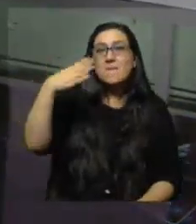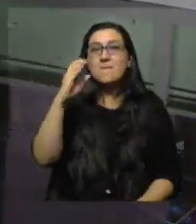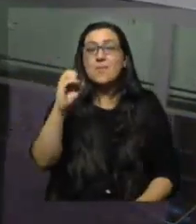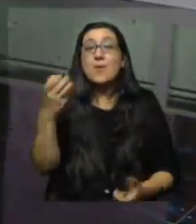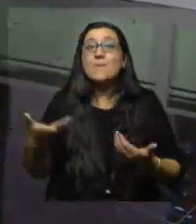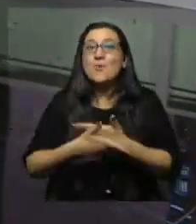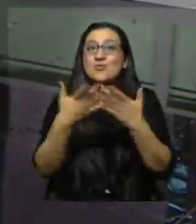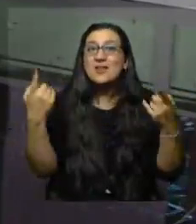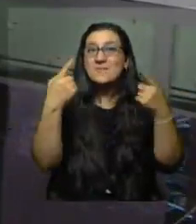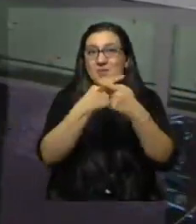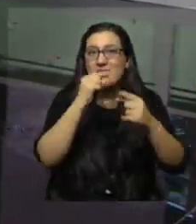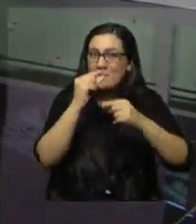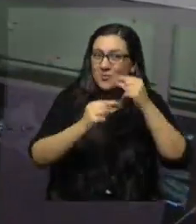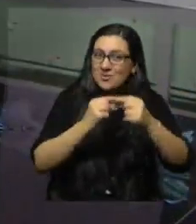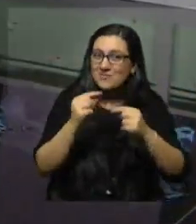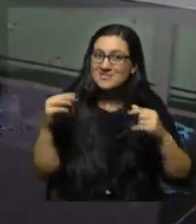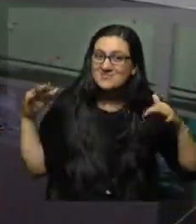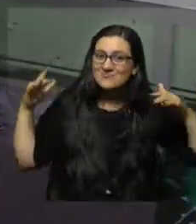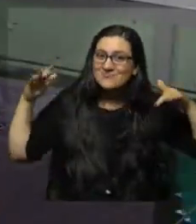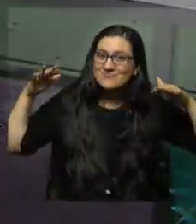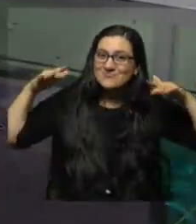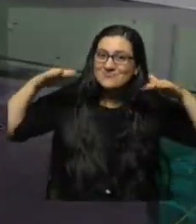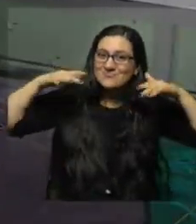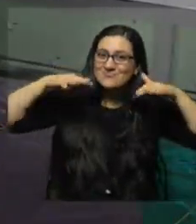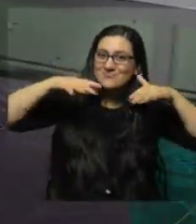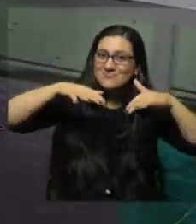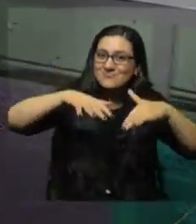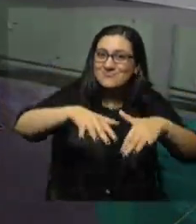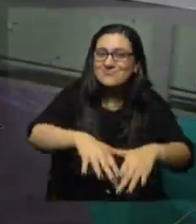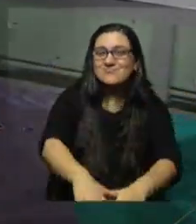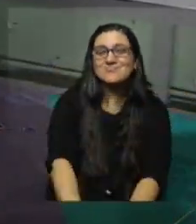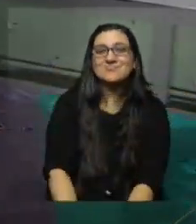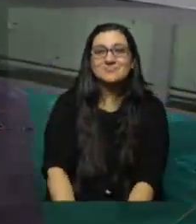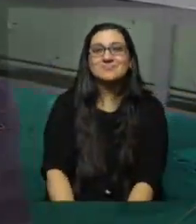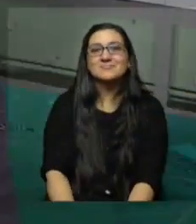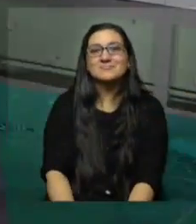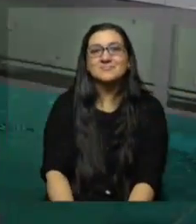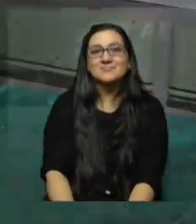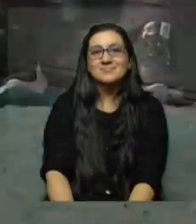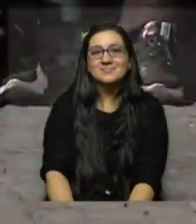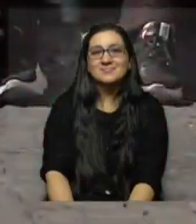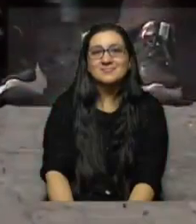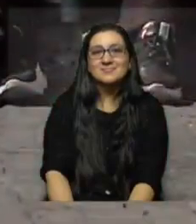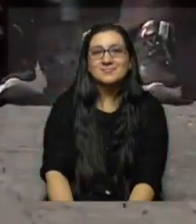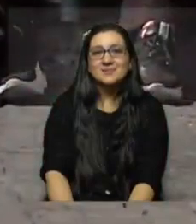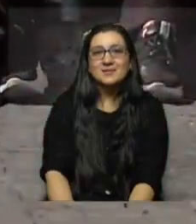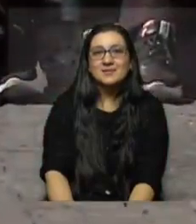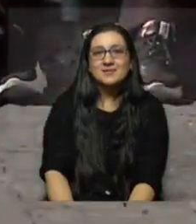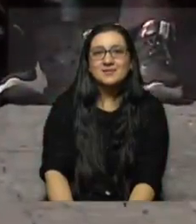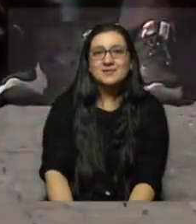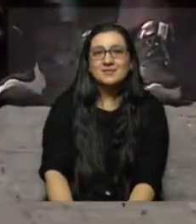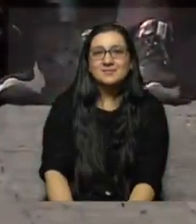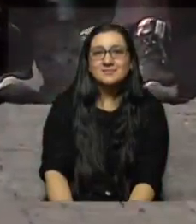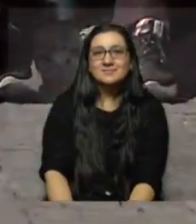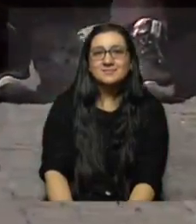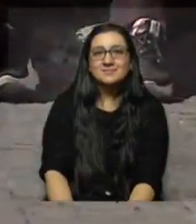parece que de a poco se va acercando gente. A ver cómo está ahí la explanada municipal. El sol brillando